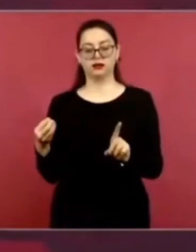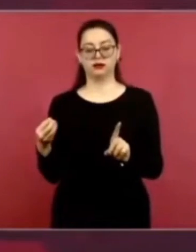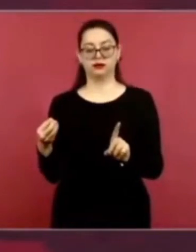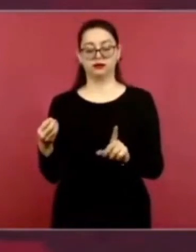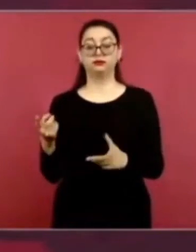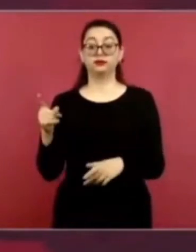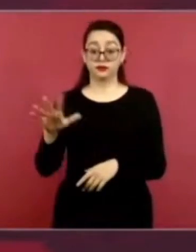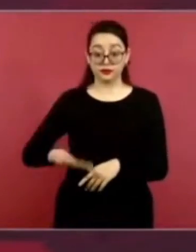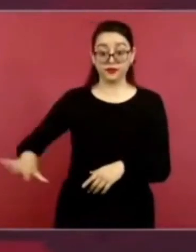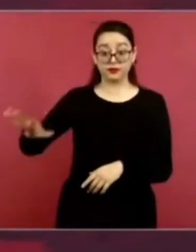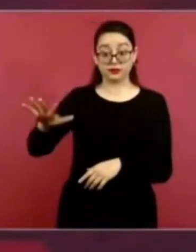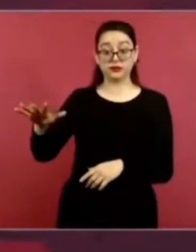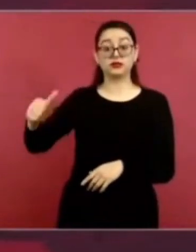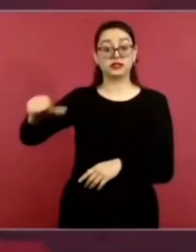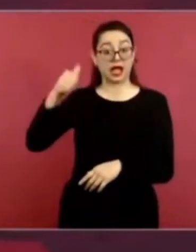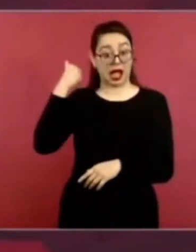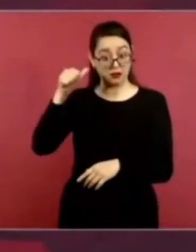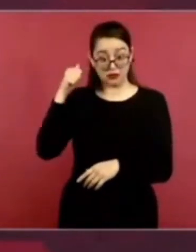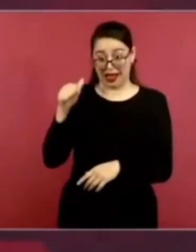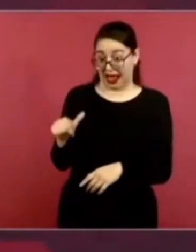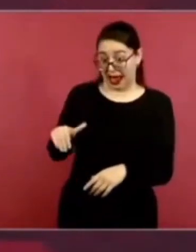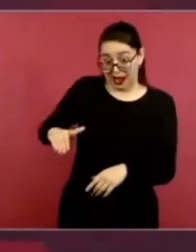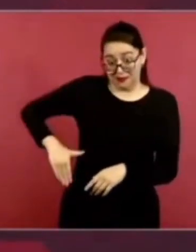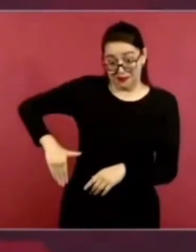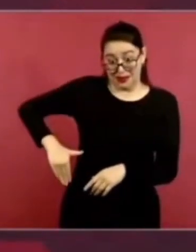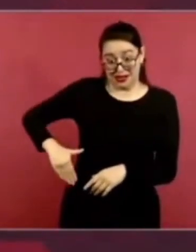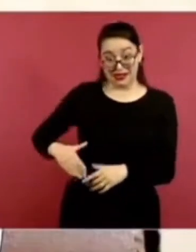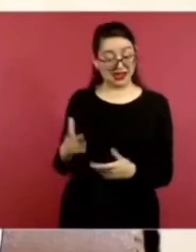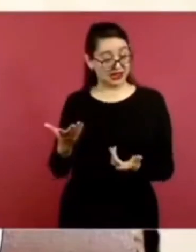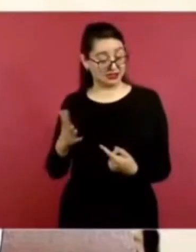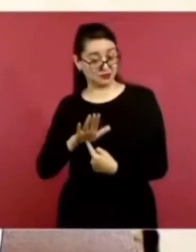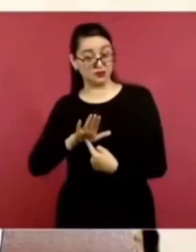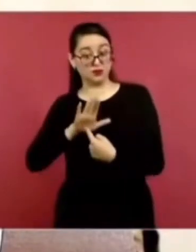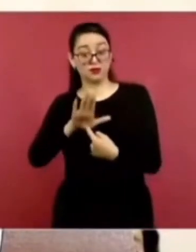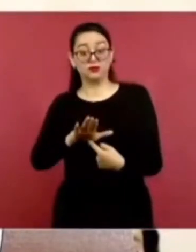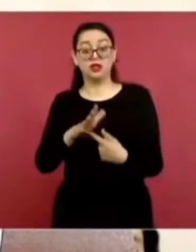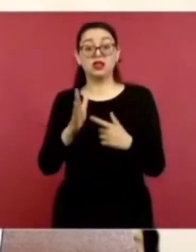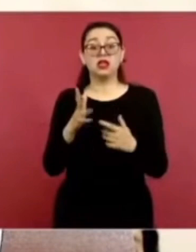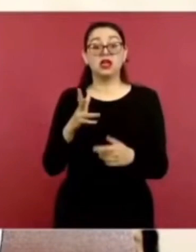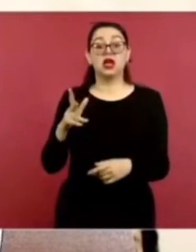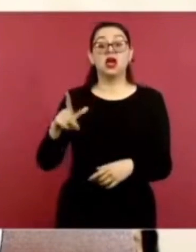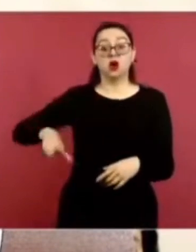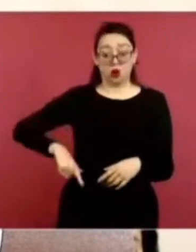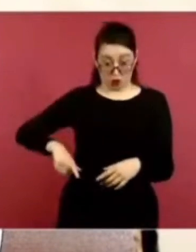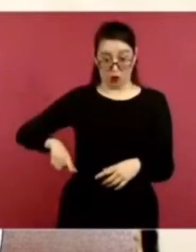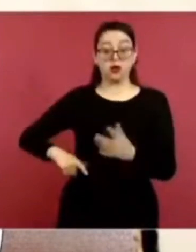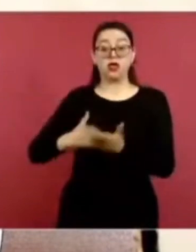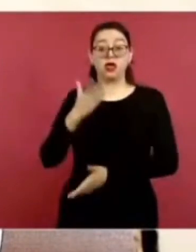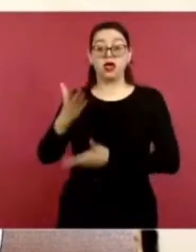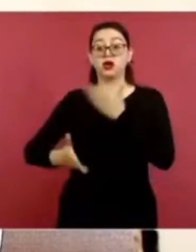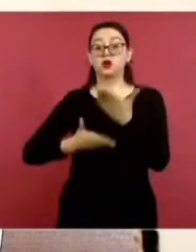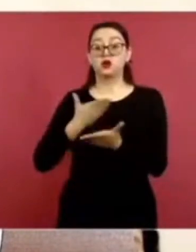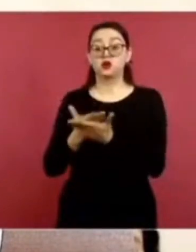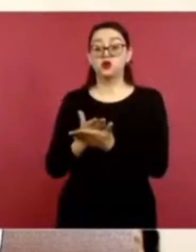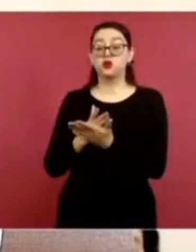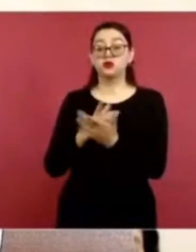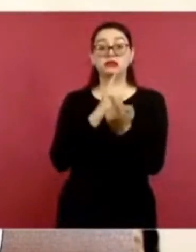en Acapulco, lo acabamos de dar a conocer, más de 2,000 promotores visitando las